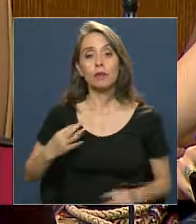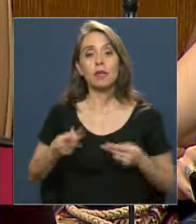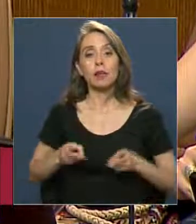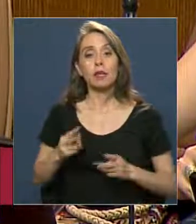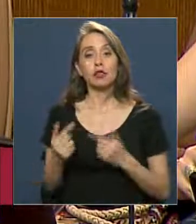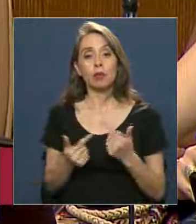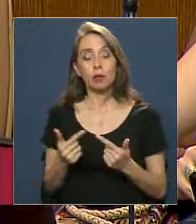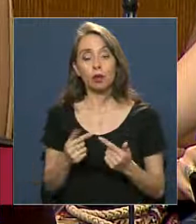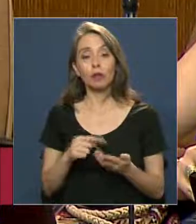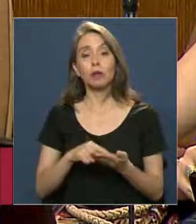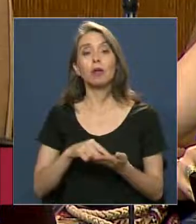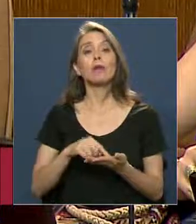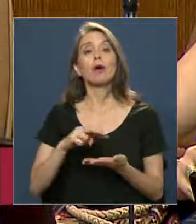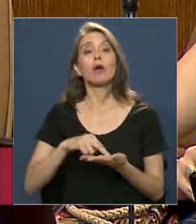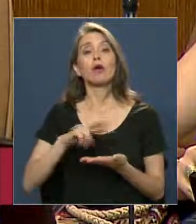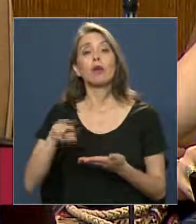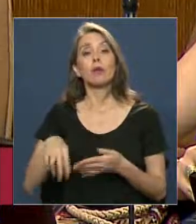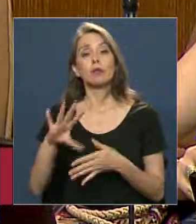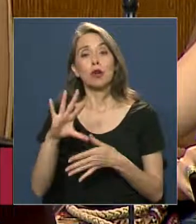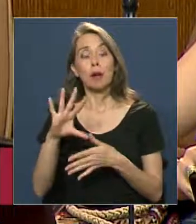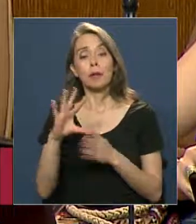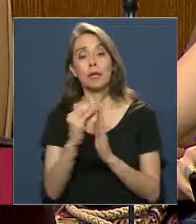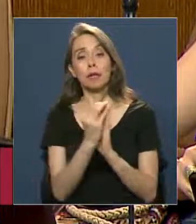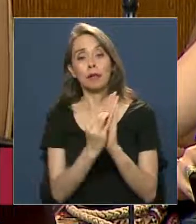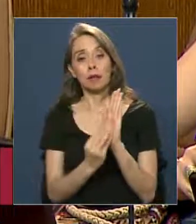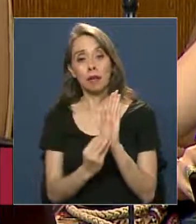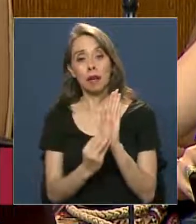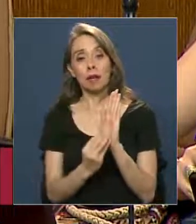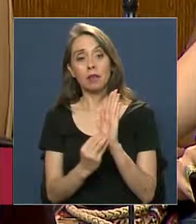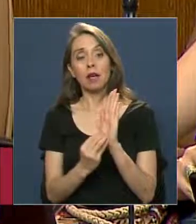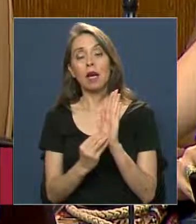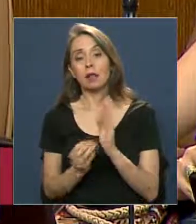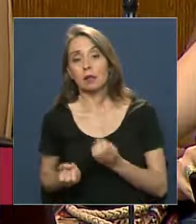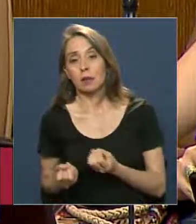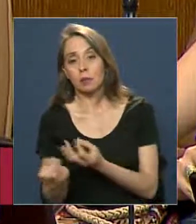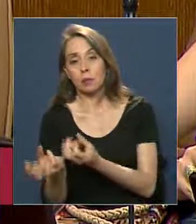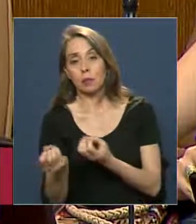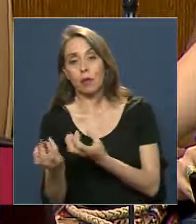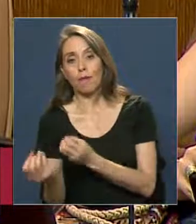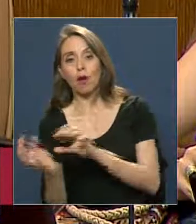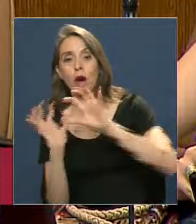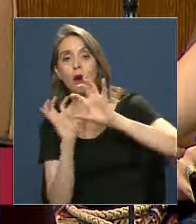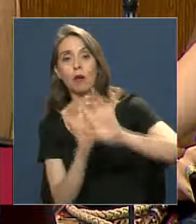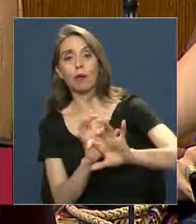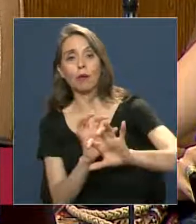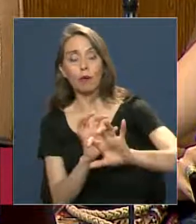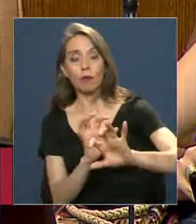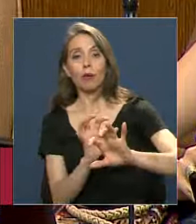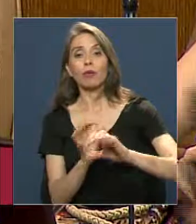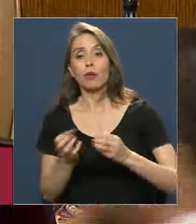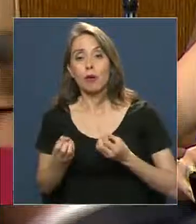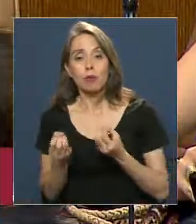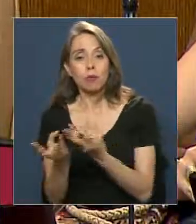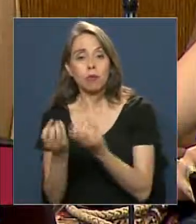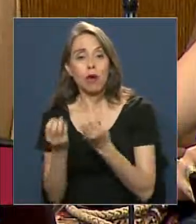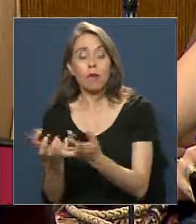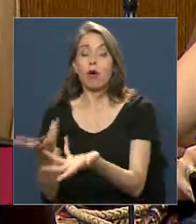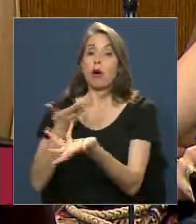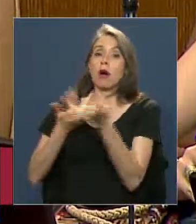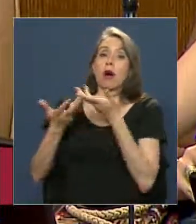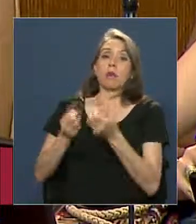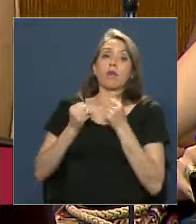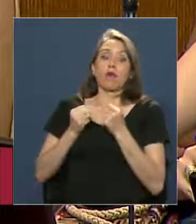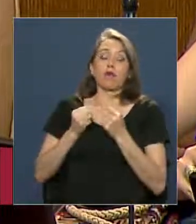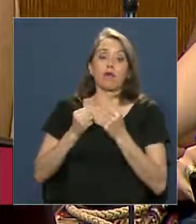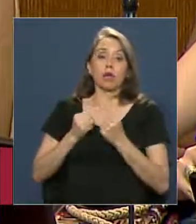y la Convención Americana, consistan en una apología al odio que constituya una incitación de tal magnitud capaz